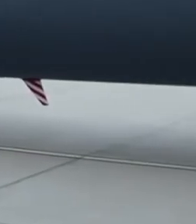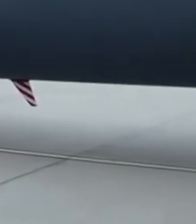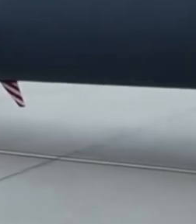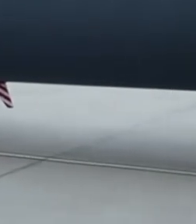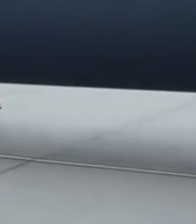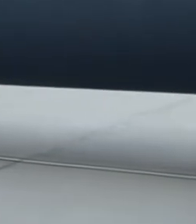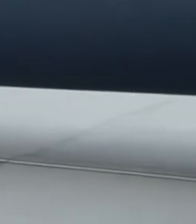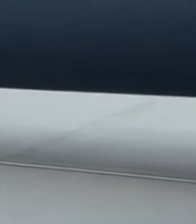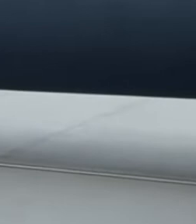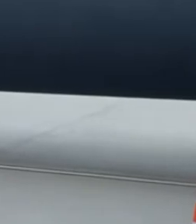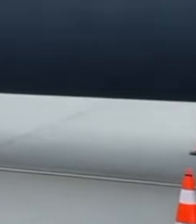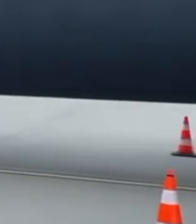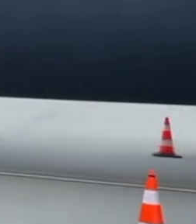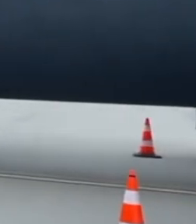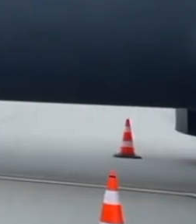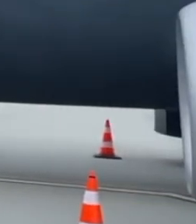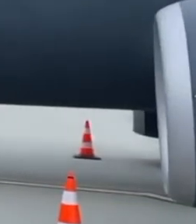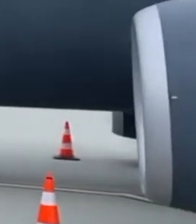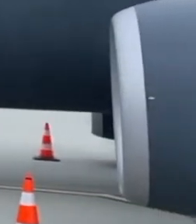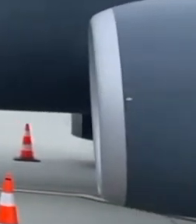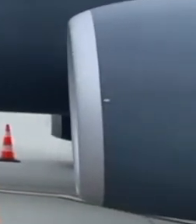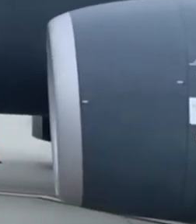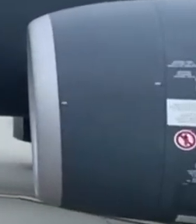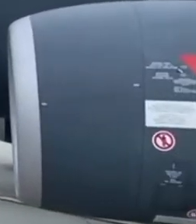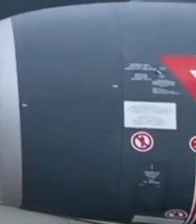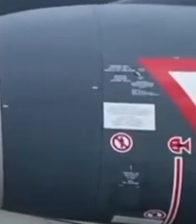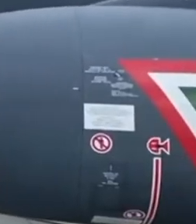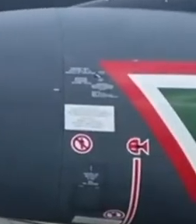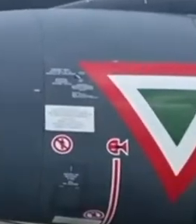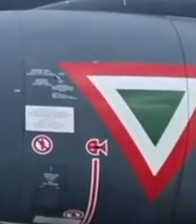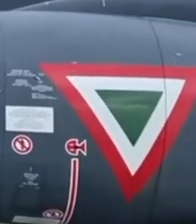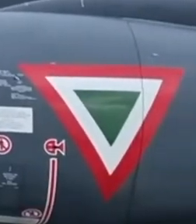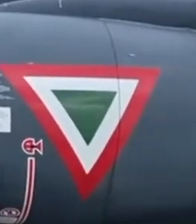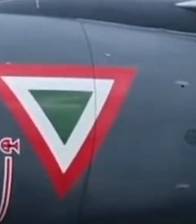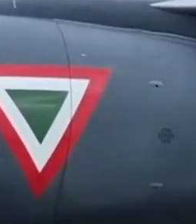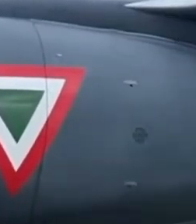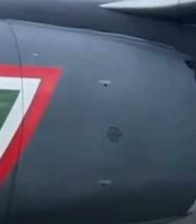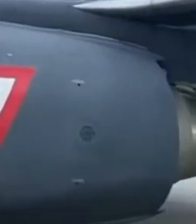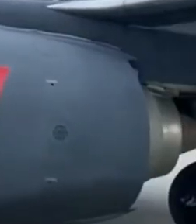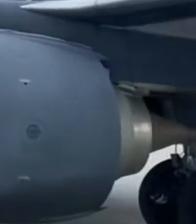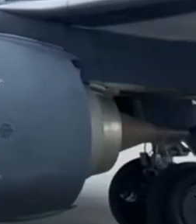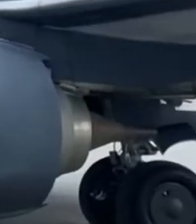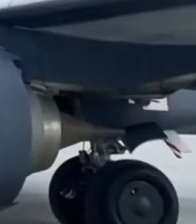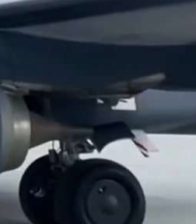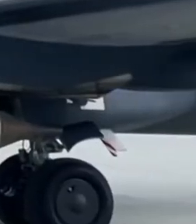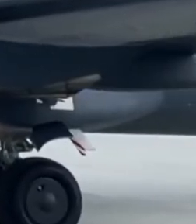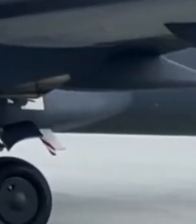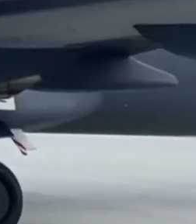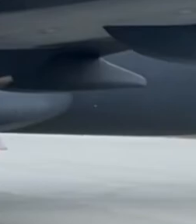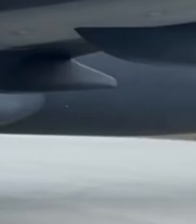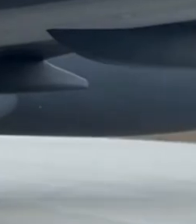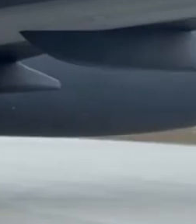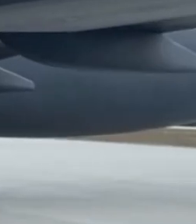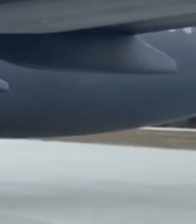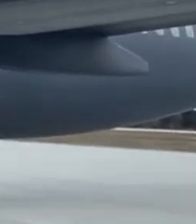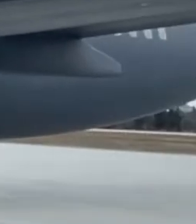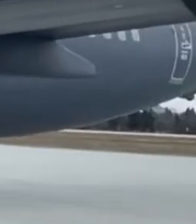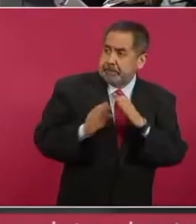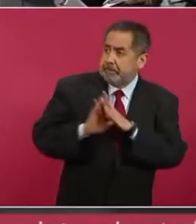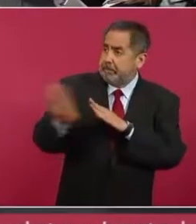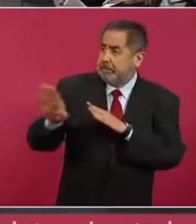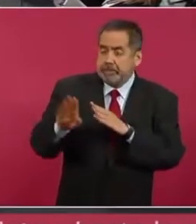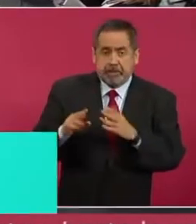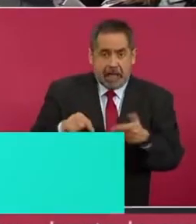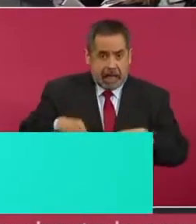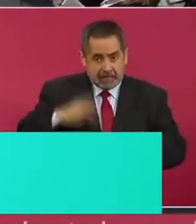país y que salgan de la frontera de Ucrania. Esperan que existan las condiciones necesarias y de seguridad, esperando que no se den confrontaciones.